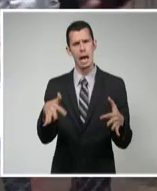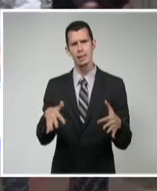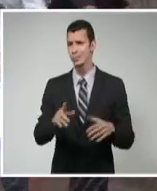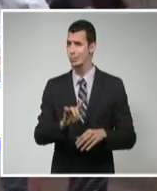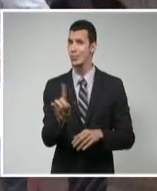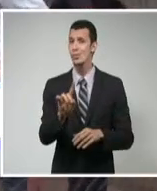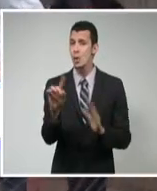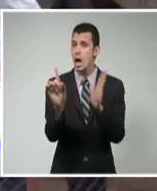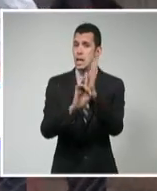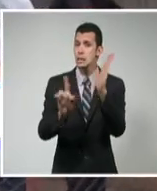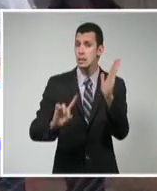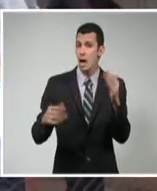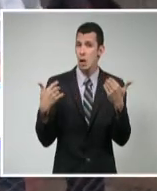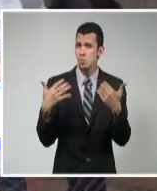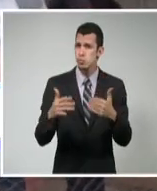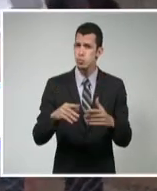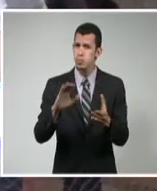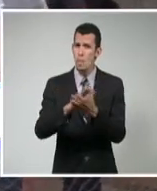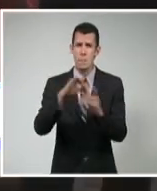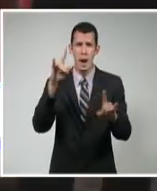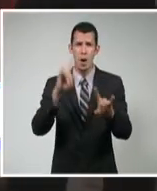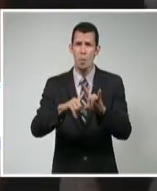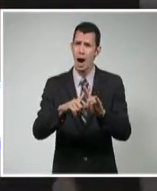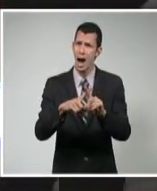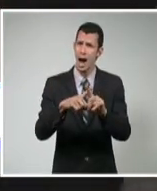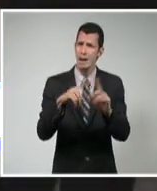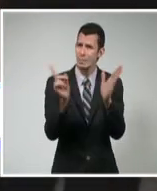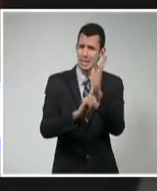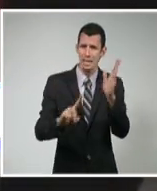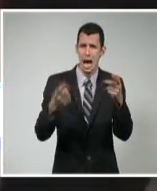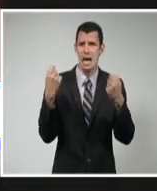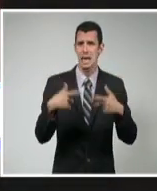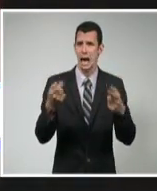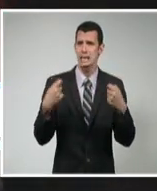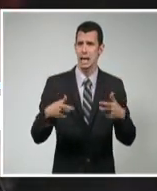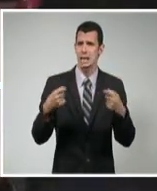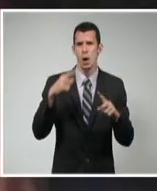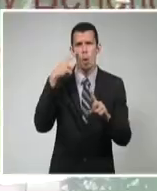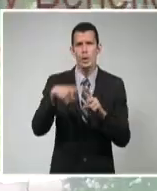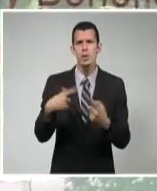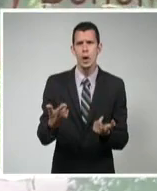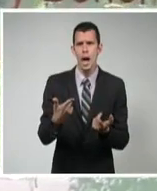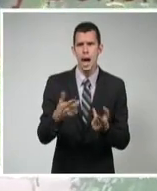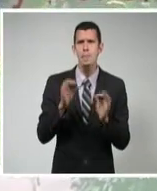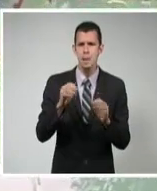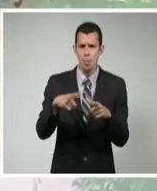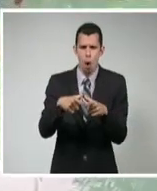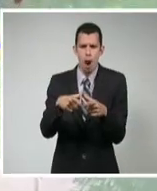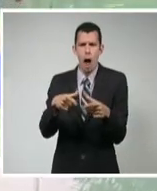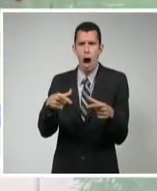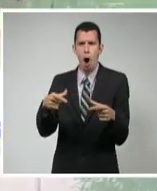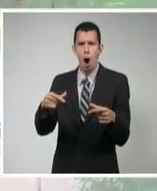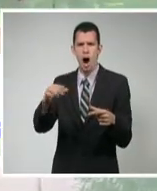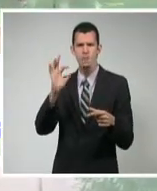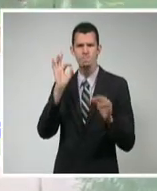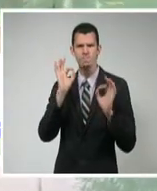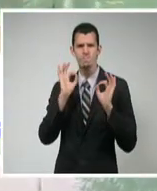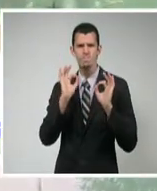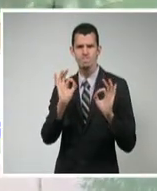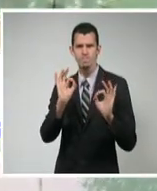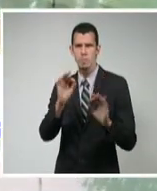hoy se aplican decisiones y tecnologías para abaratar ese proceso los costes de libreville